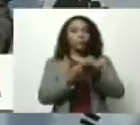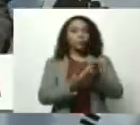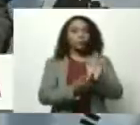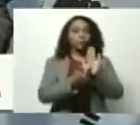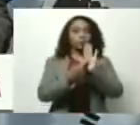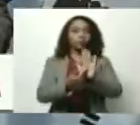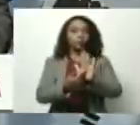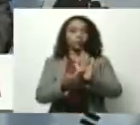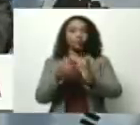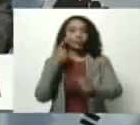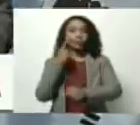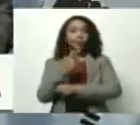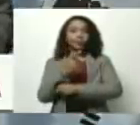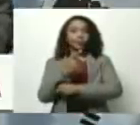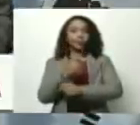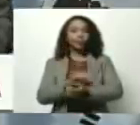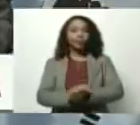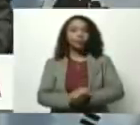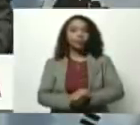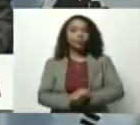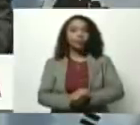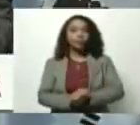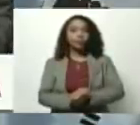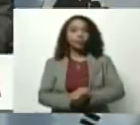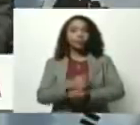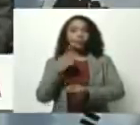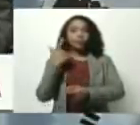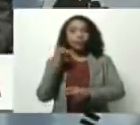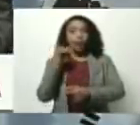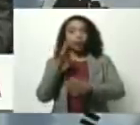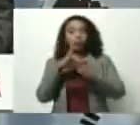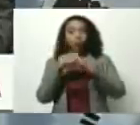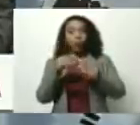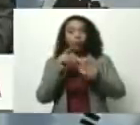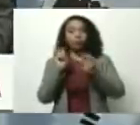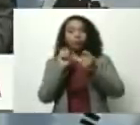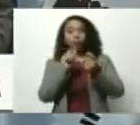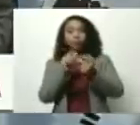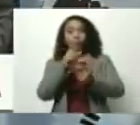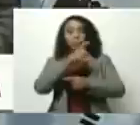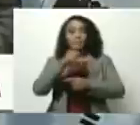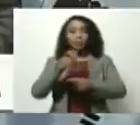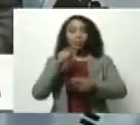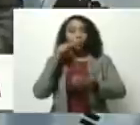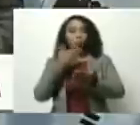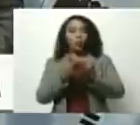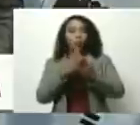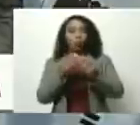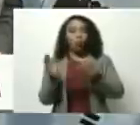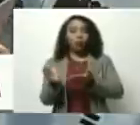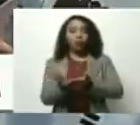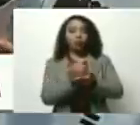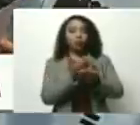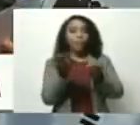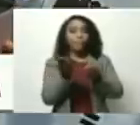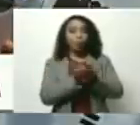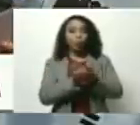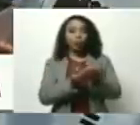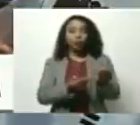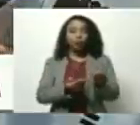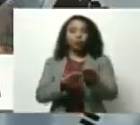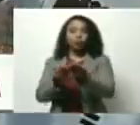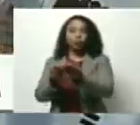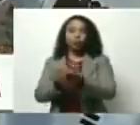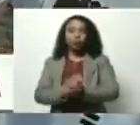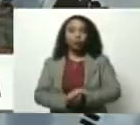con las debidas pruebas, con los debidos alegatos, entrevistas, etcétera, a la que ha habido lugar. Pero lo